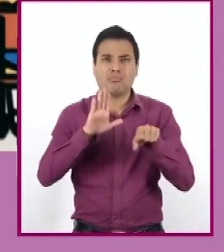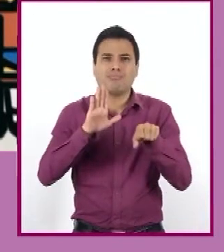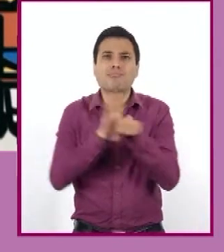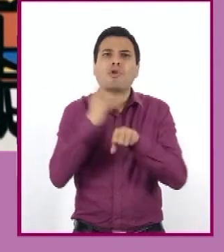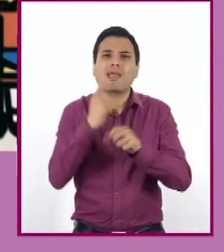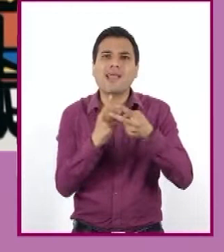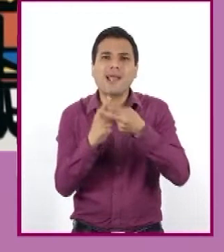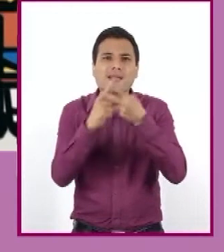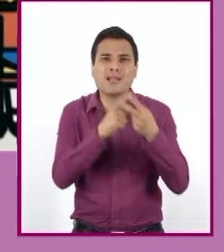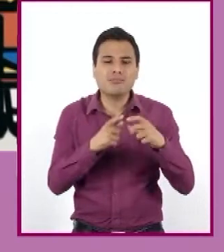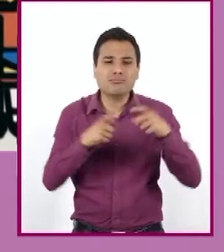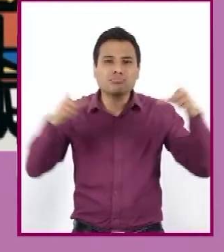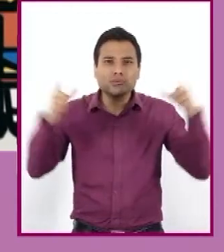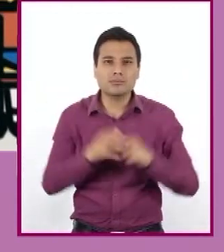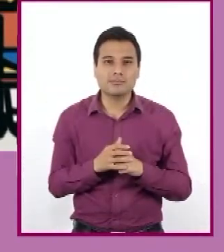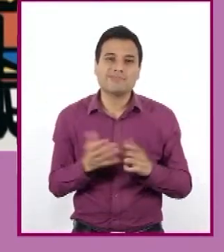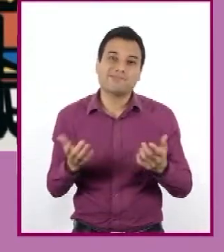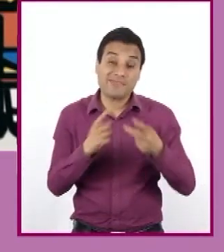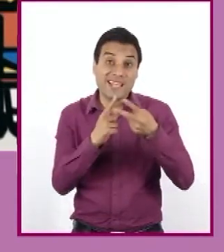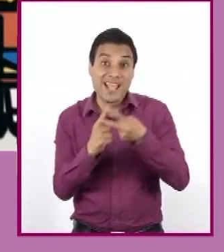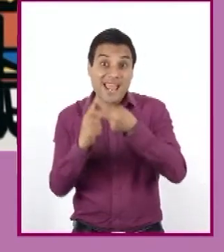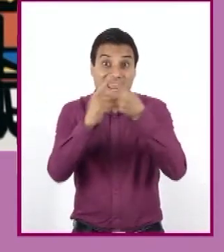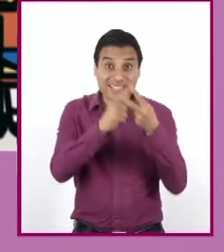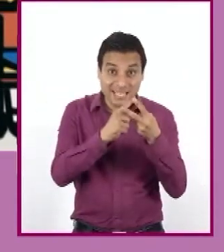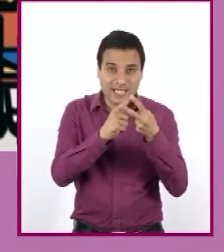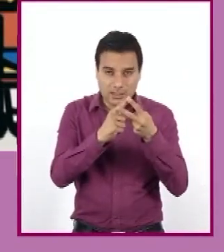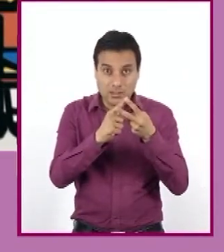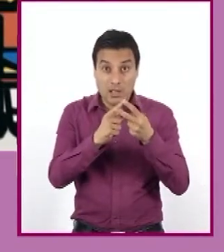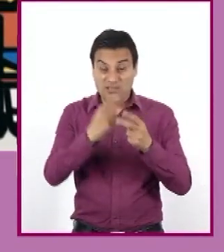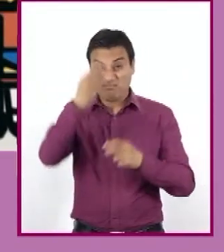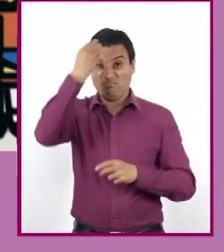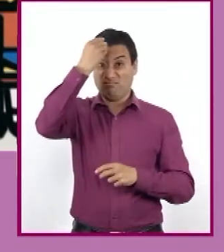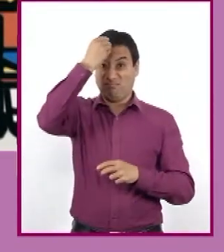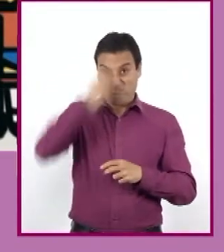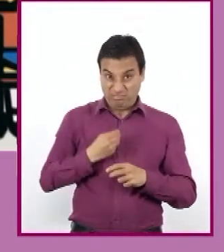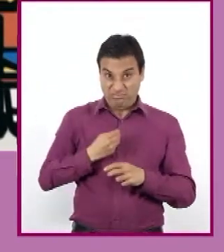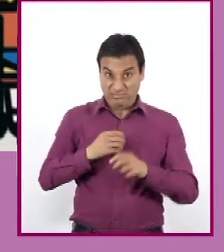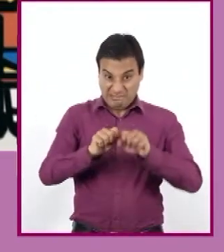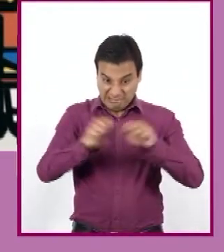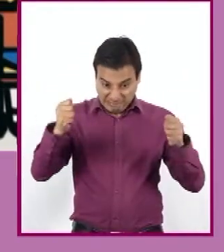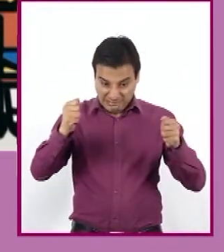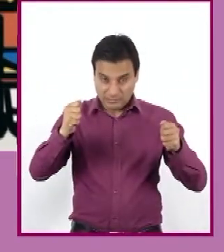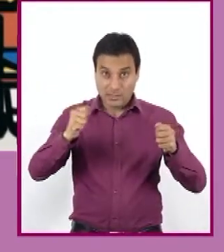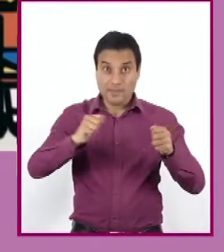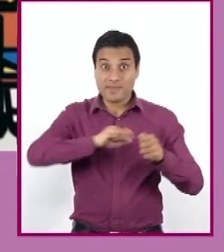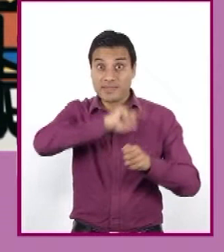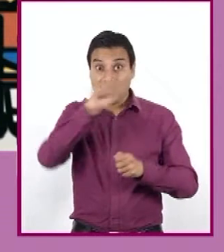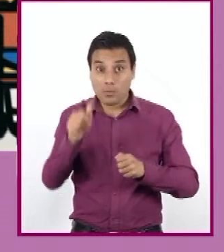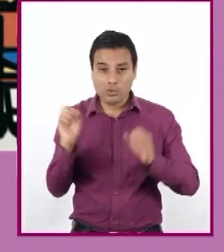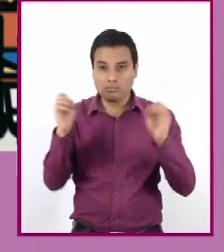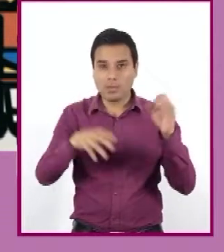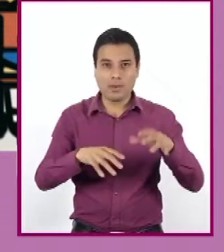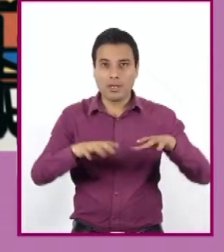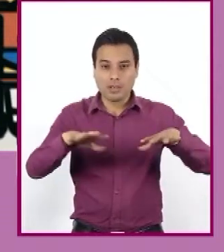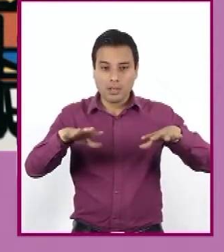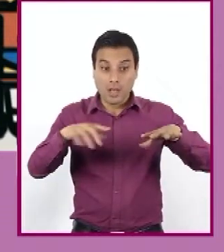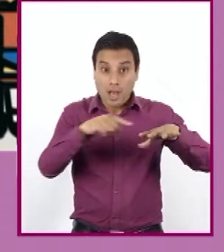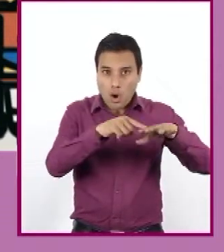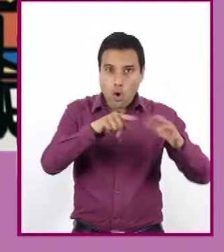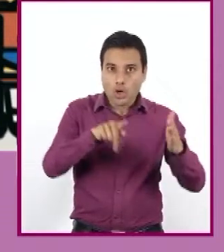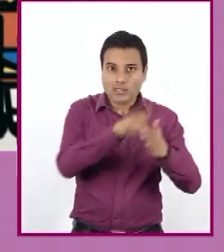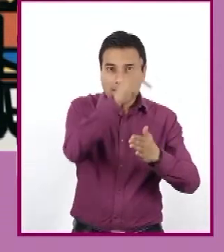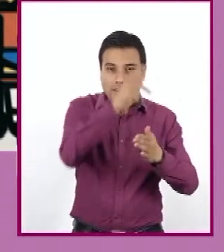sucedió? Sí, las estrellas de mar llegaron a reproducirse por fragmentación, como usted lo dijo. Las mitades de las estrellas de mar